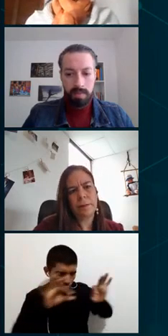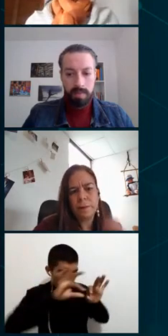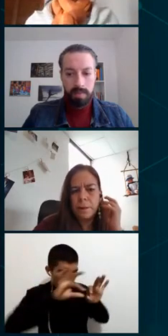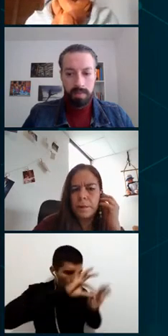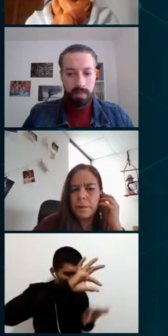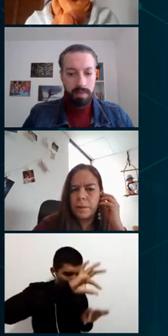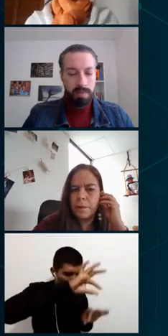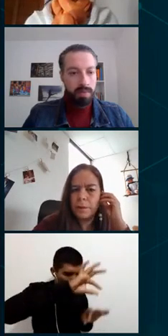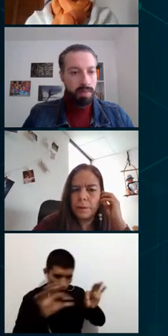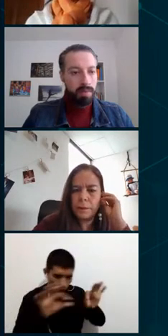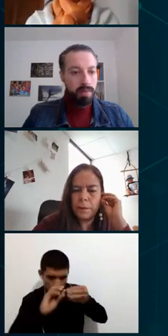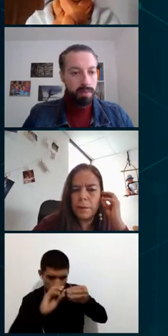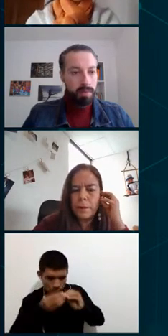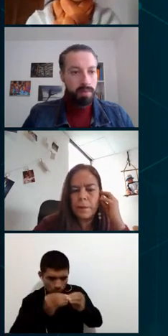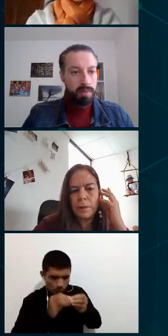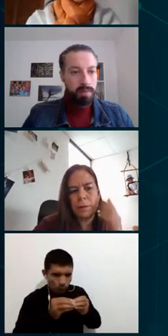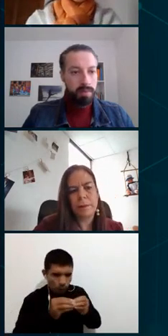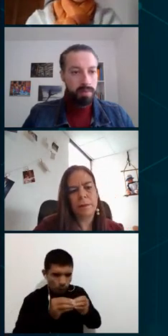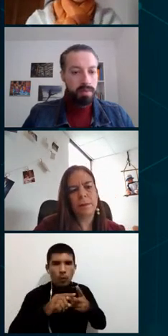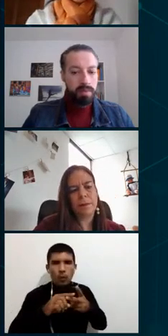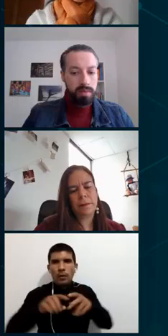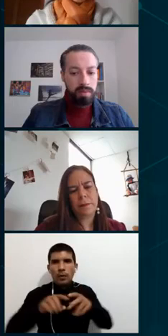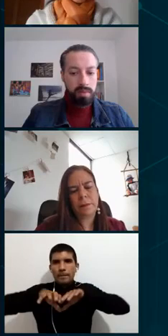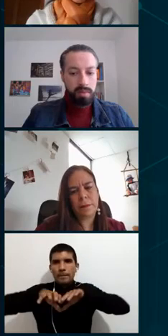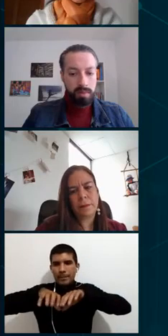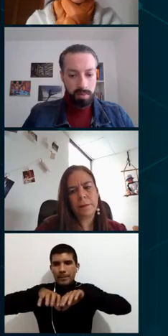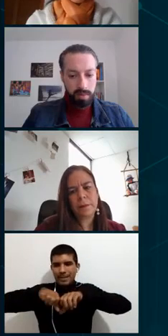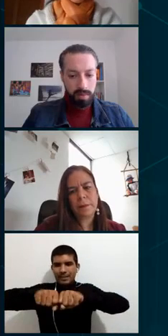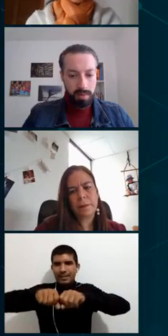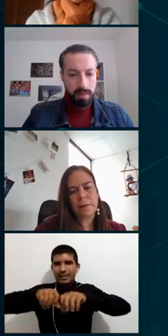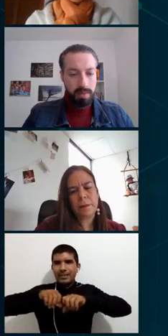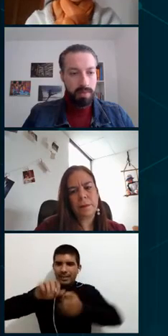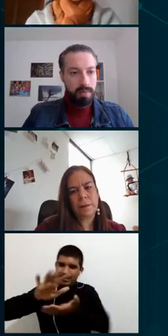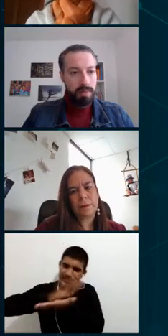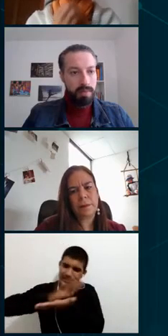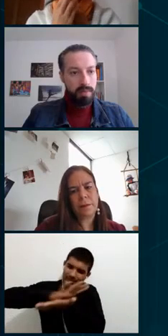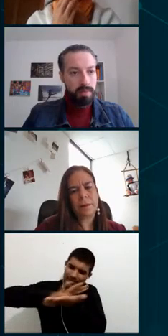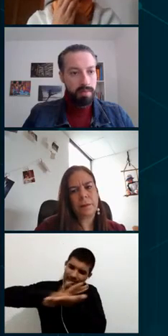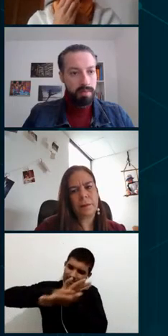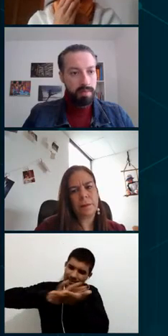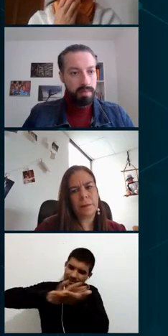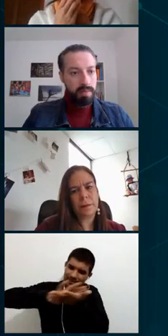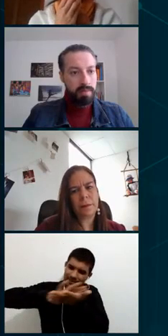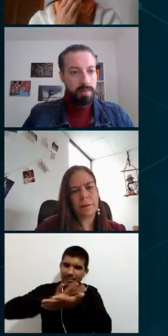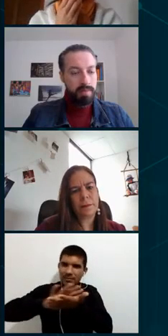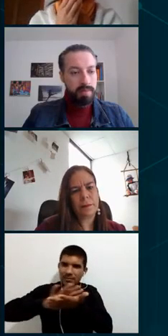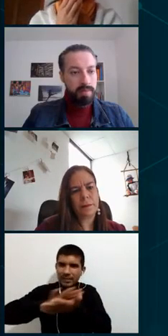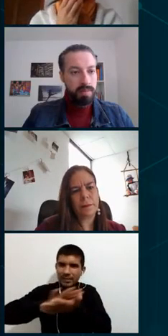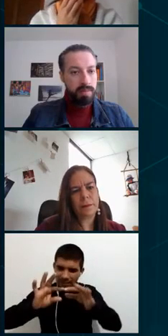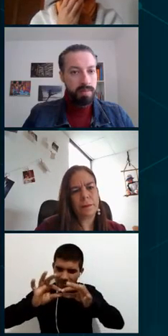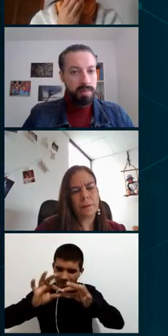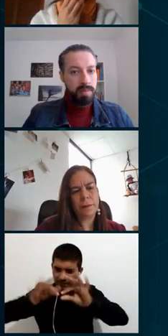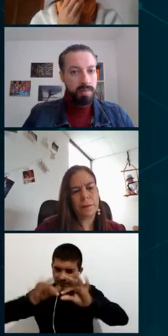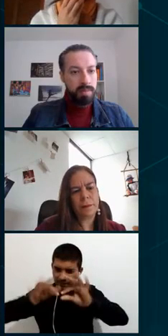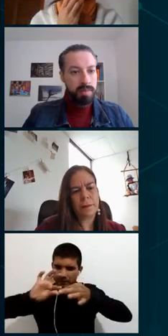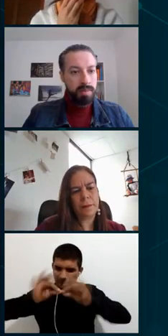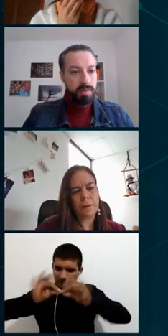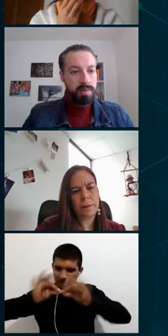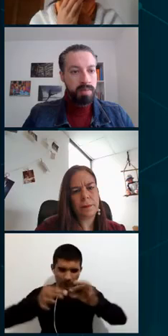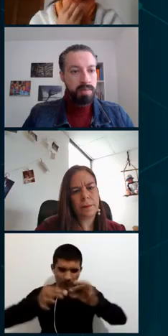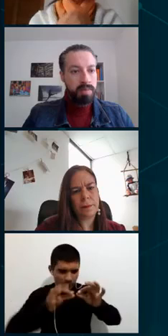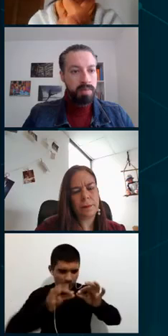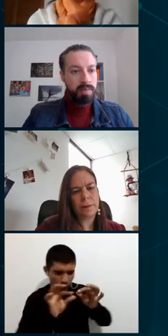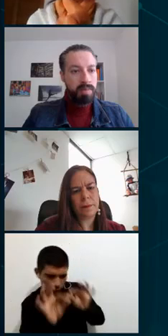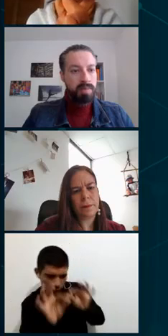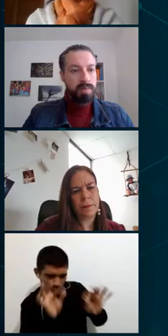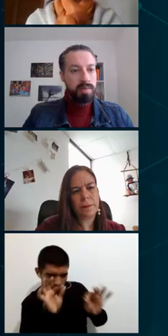un prototipo, validarlo y hacer uso de él. Y otra es el storyboard, que es la que les vamos a mostrar. Se trata